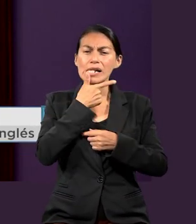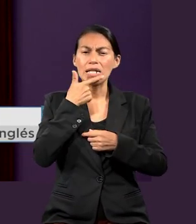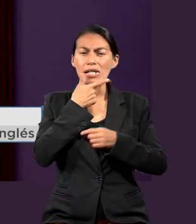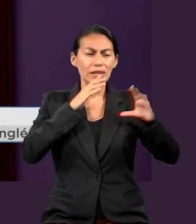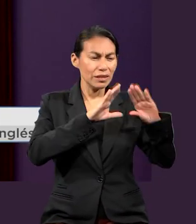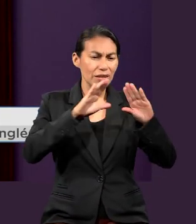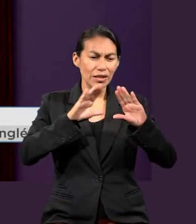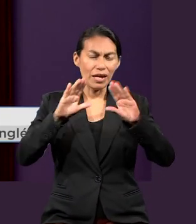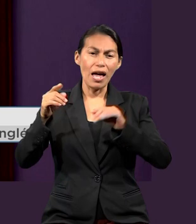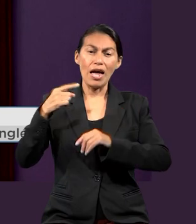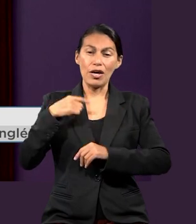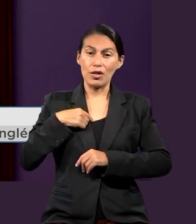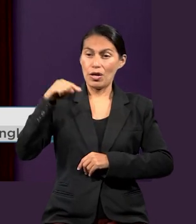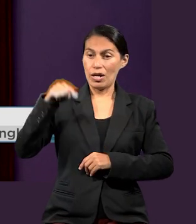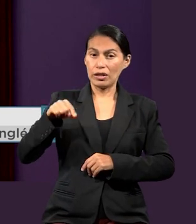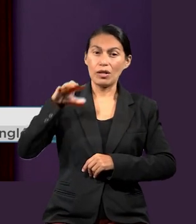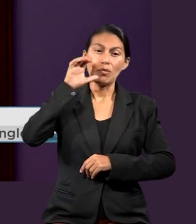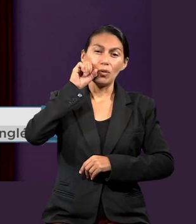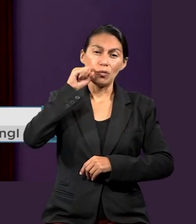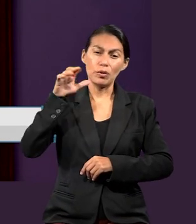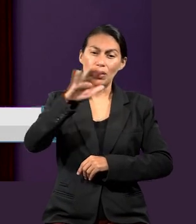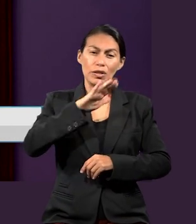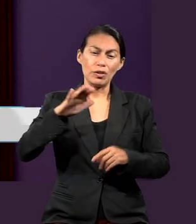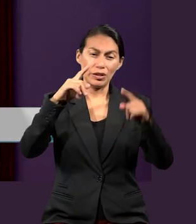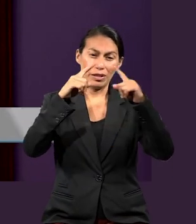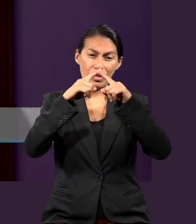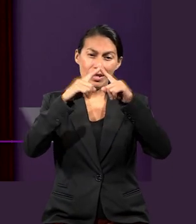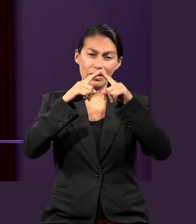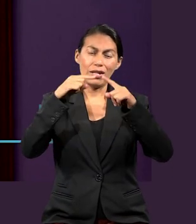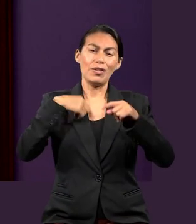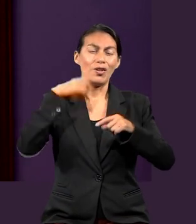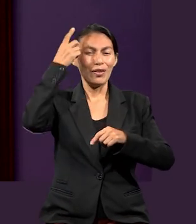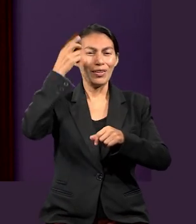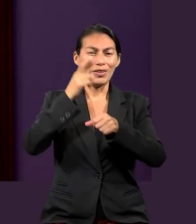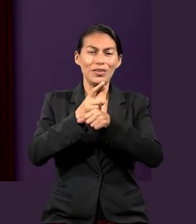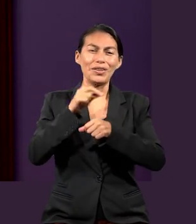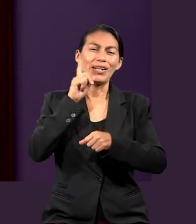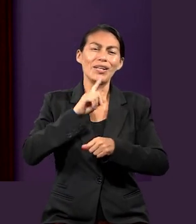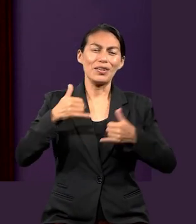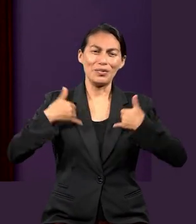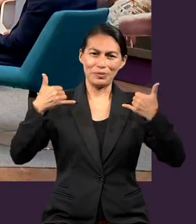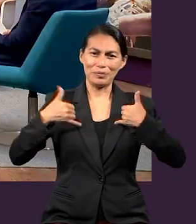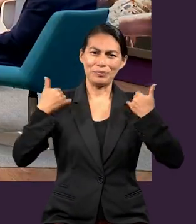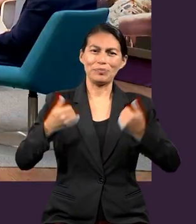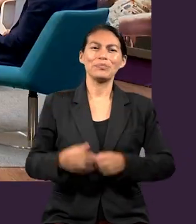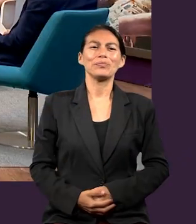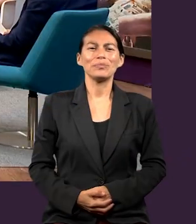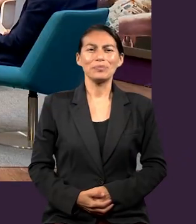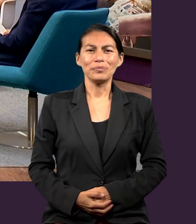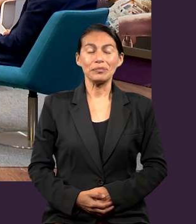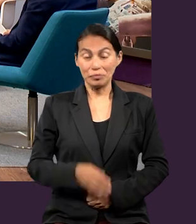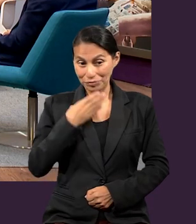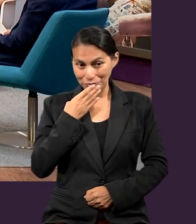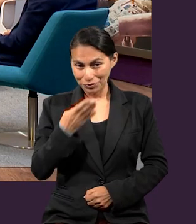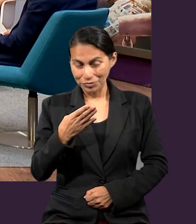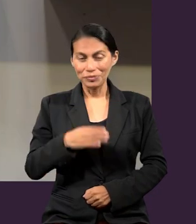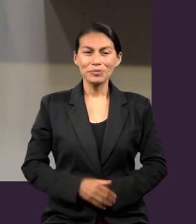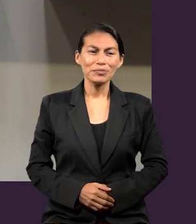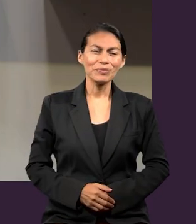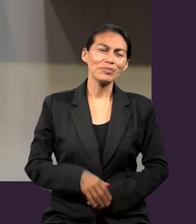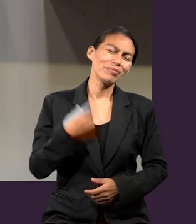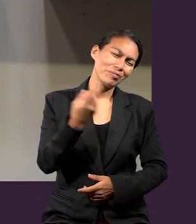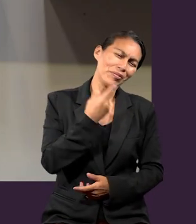del inglés, y actualmente soy la directora de la Sociedad de Jóvenes de la Iglesia Universitaria Montemorelos. Muy bien.